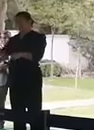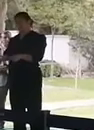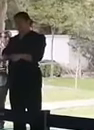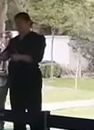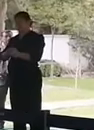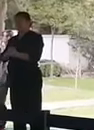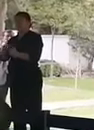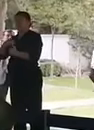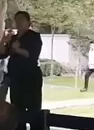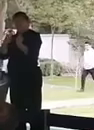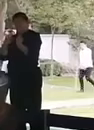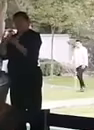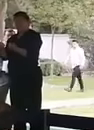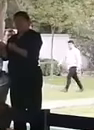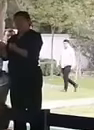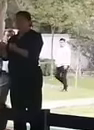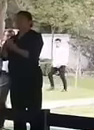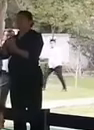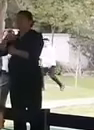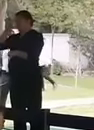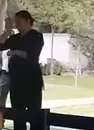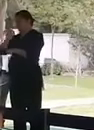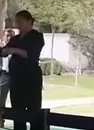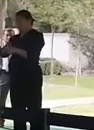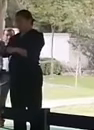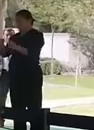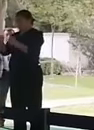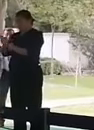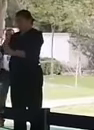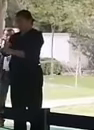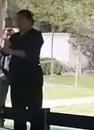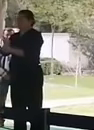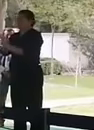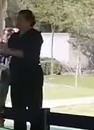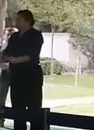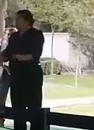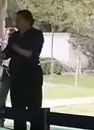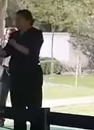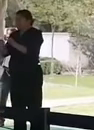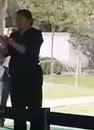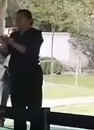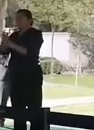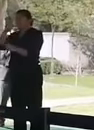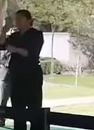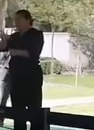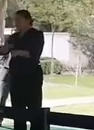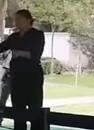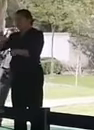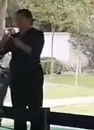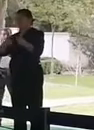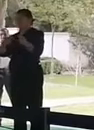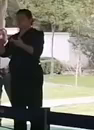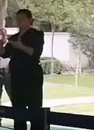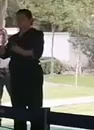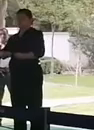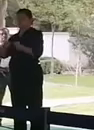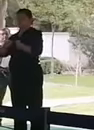es fundamental para que pueda tener uno una sociedad donde el pueblo pueda vivir sin